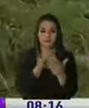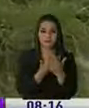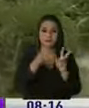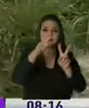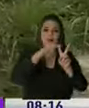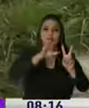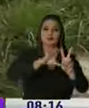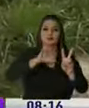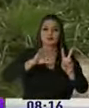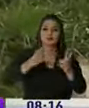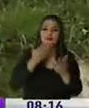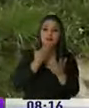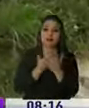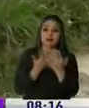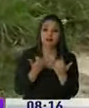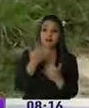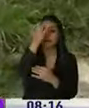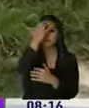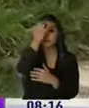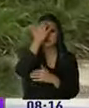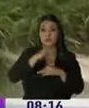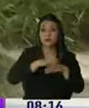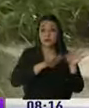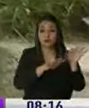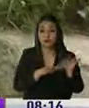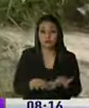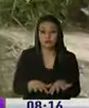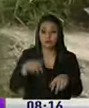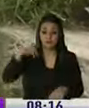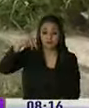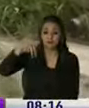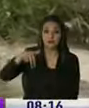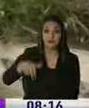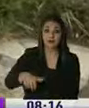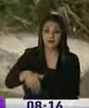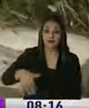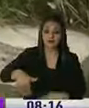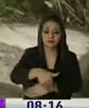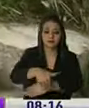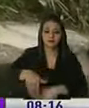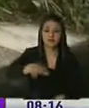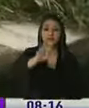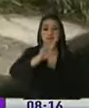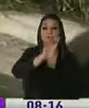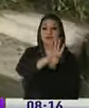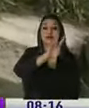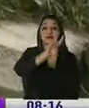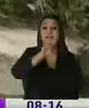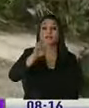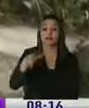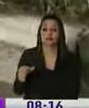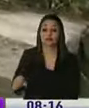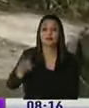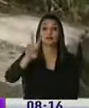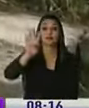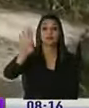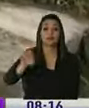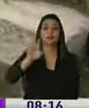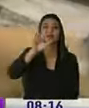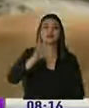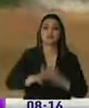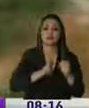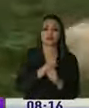TVC. Estamos muy preocupados ya que este derrumbe del graderío que conecta la calle B22 con la B21 ya está 3 años